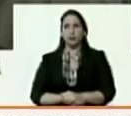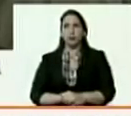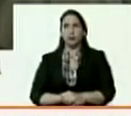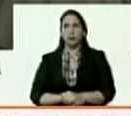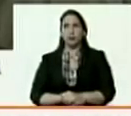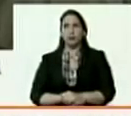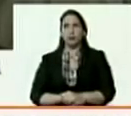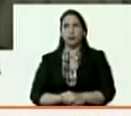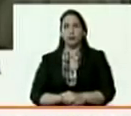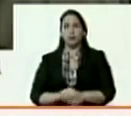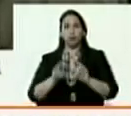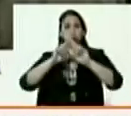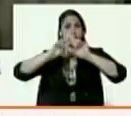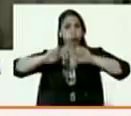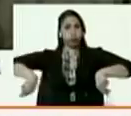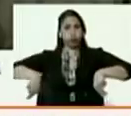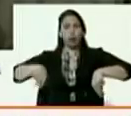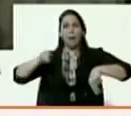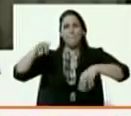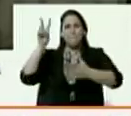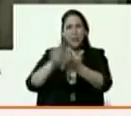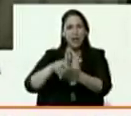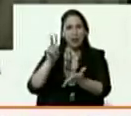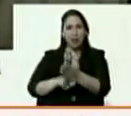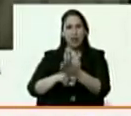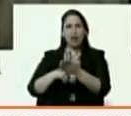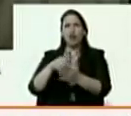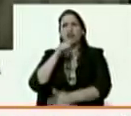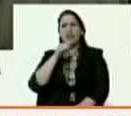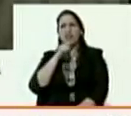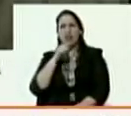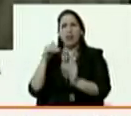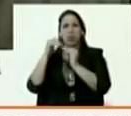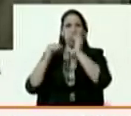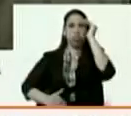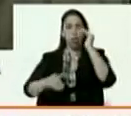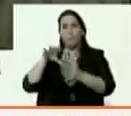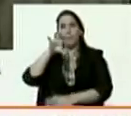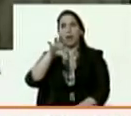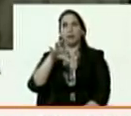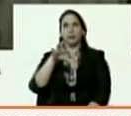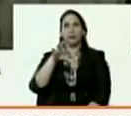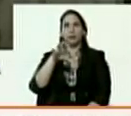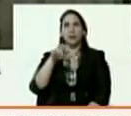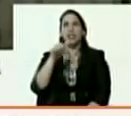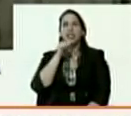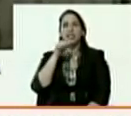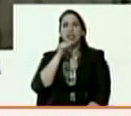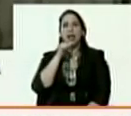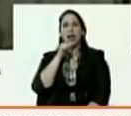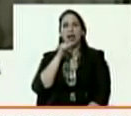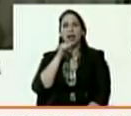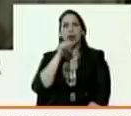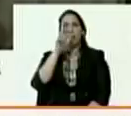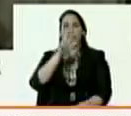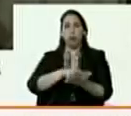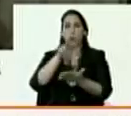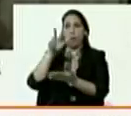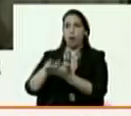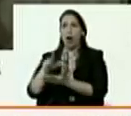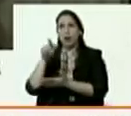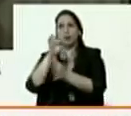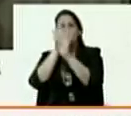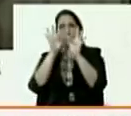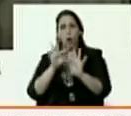desnuda flagrantemente a los verdaderos desestabilizadores de la región, quienes apelan a este mecanismo